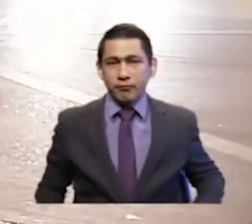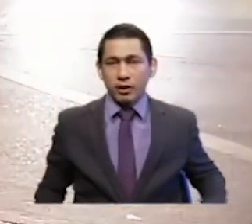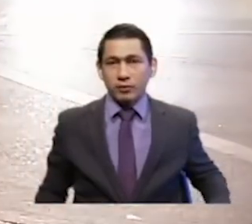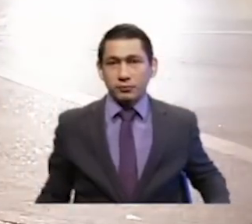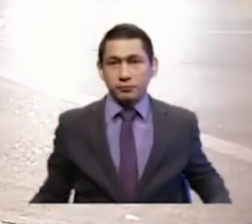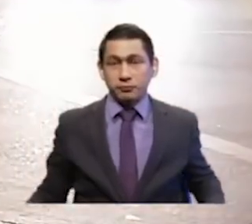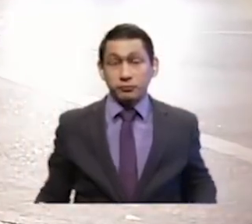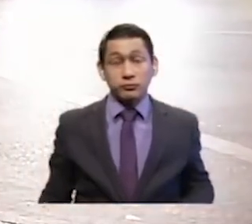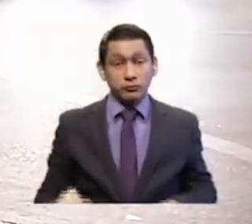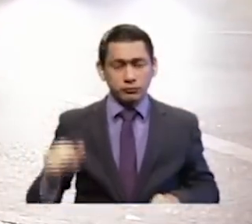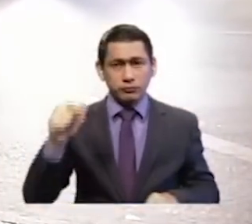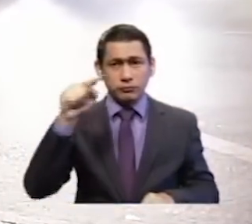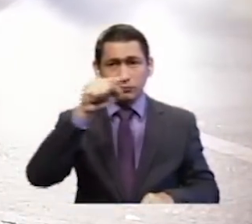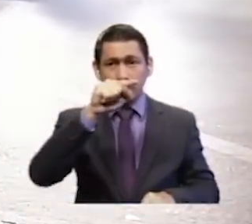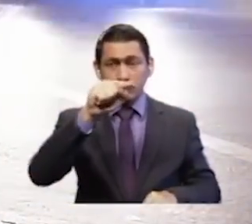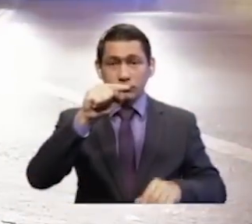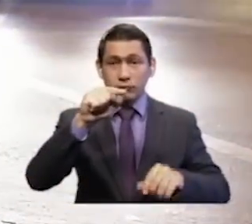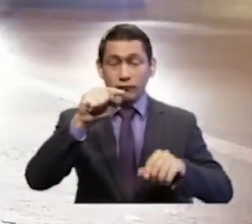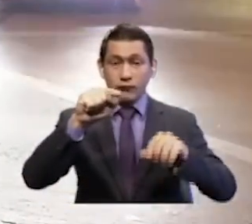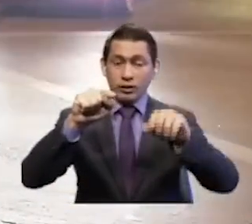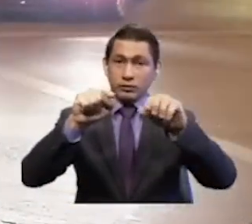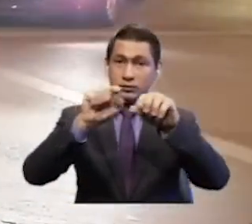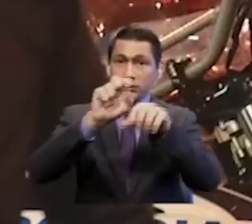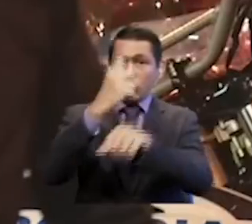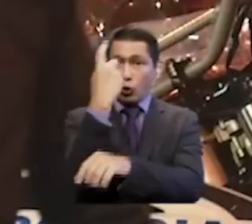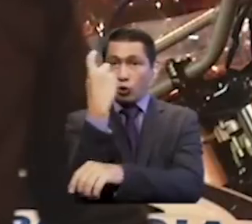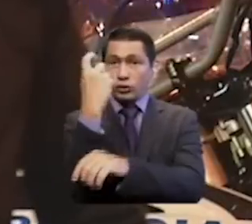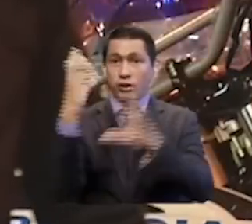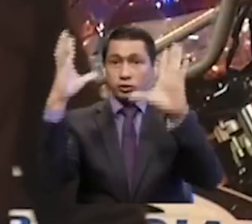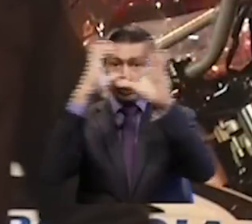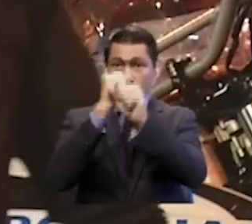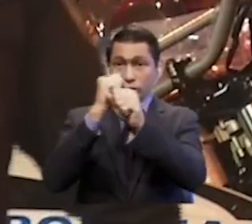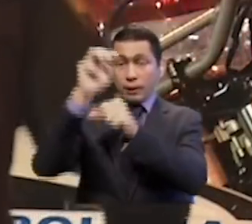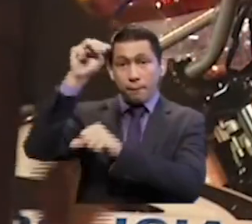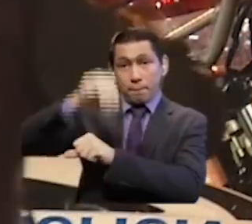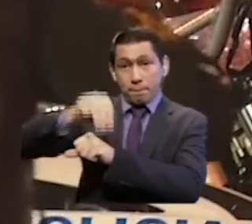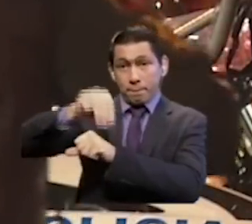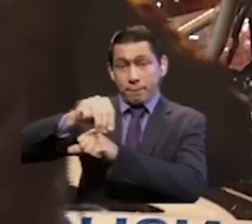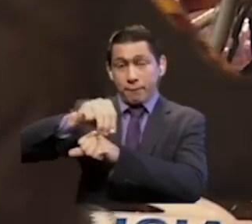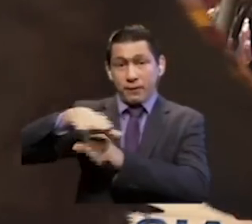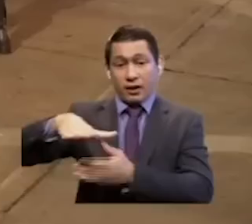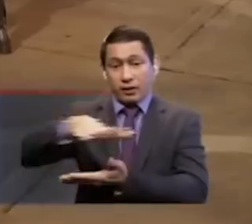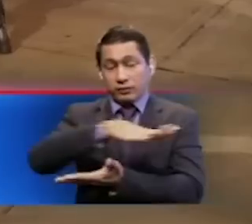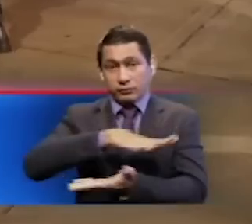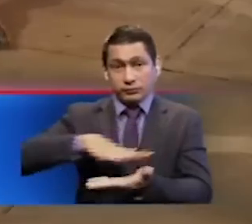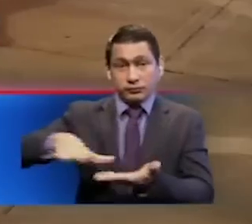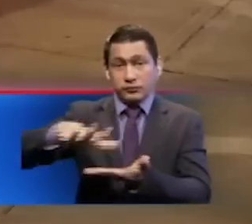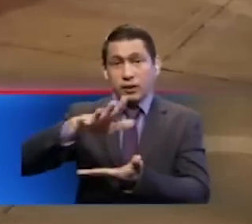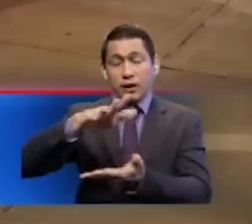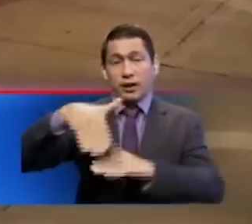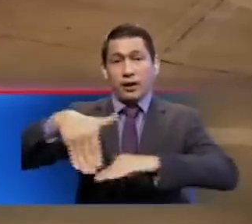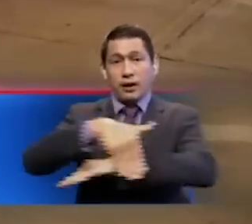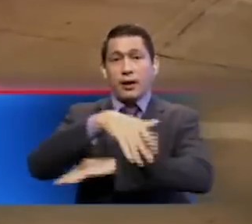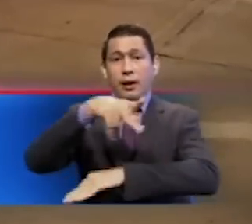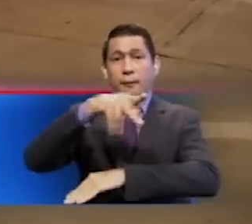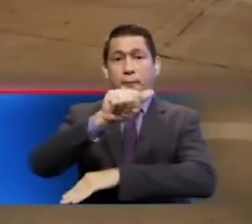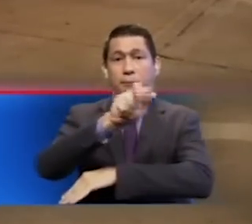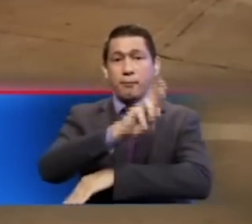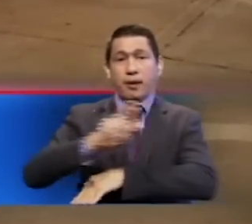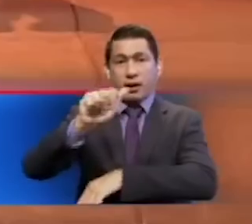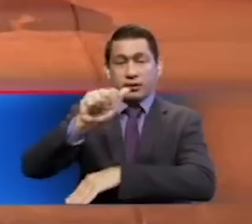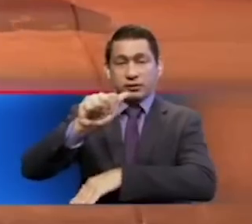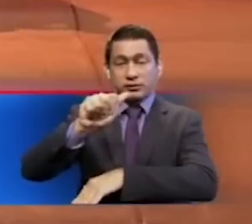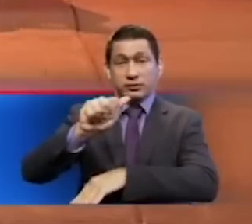Uno de los ataques a bala ocurrió cerca de las 23 horas de este martes en el sector de la avenida Antonio Parra Velasco y José Luis